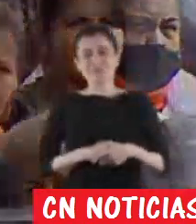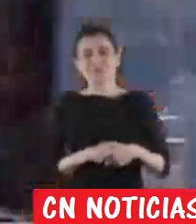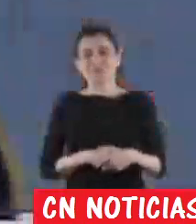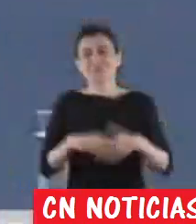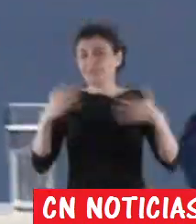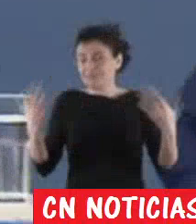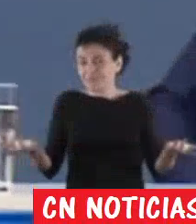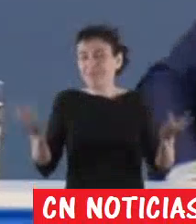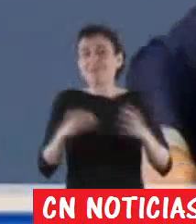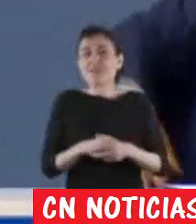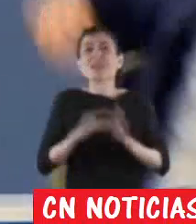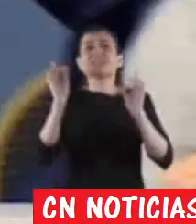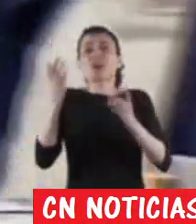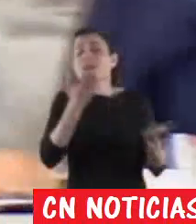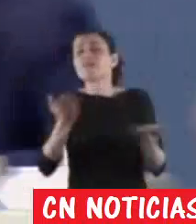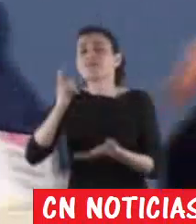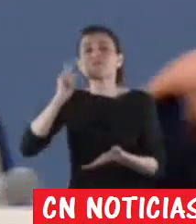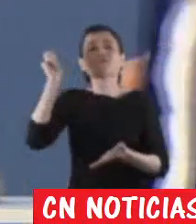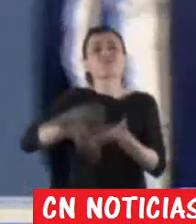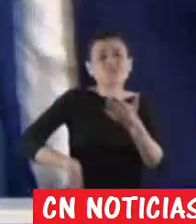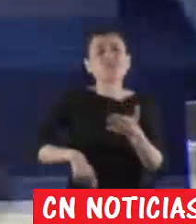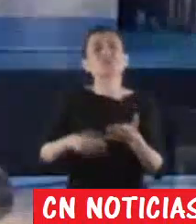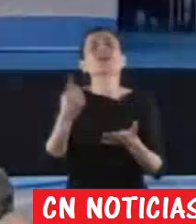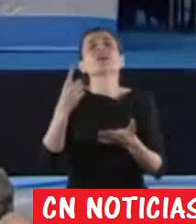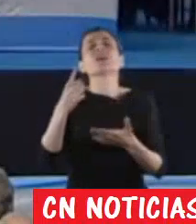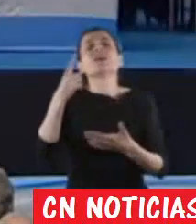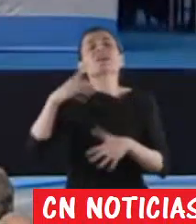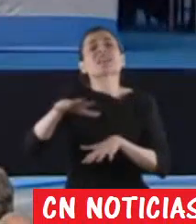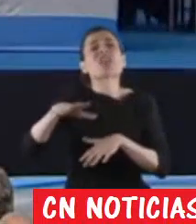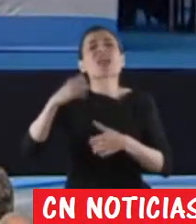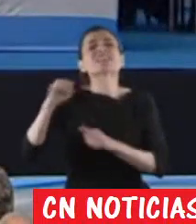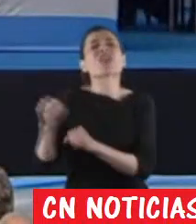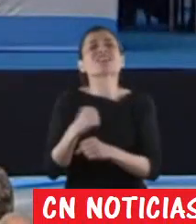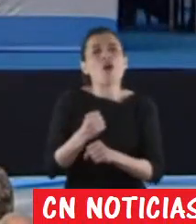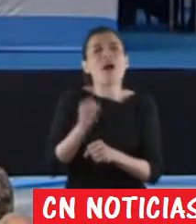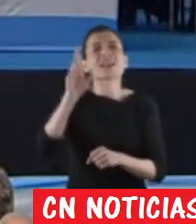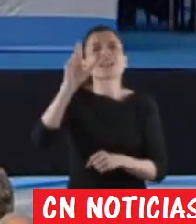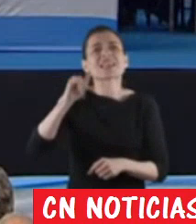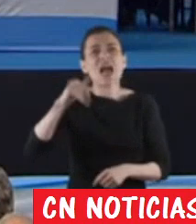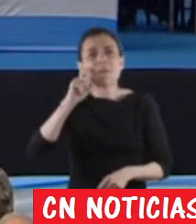Invitamos a suscribir al señor Intendente Municipal de Escobar, Carlos Ramil.